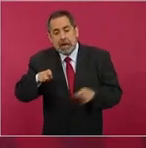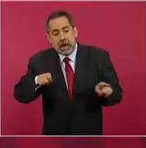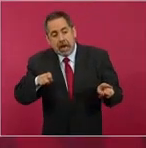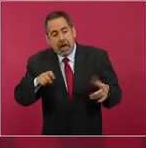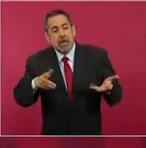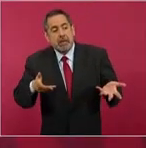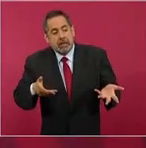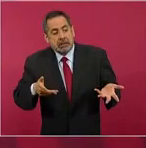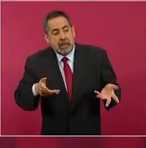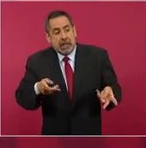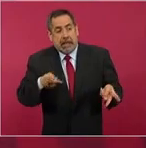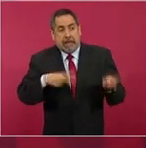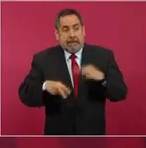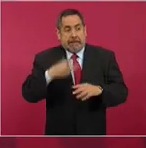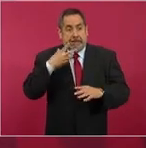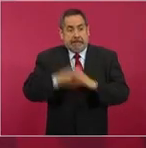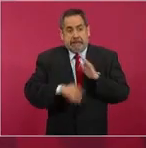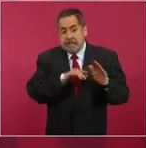Uh-huh.